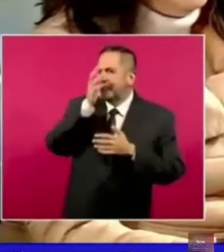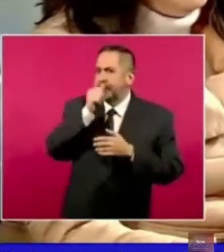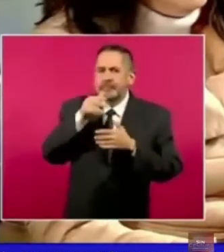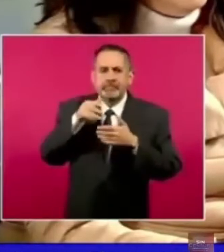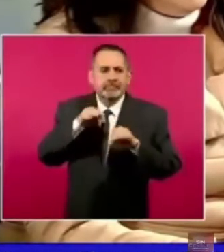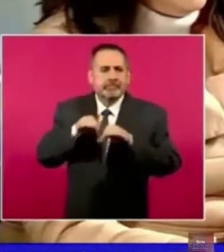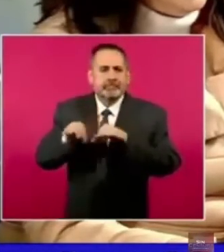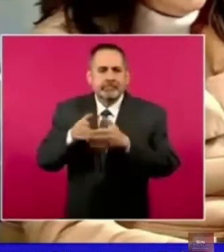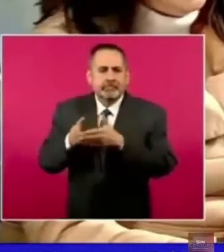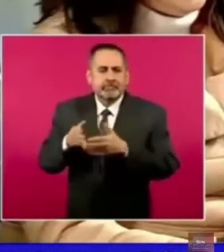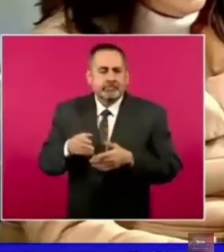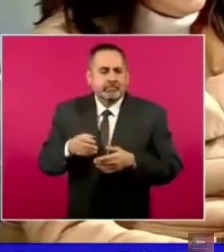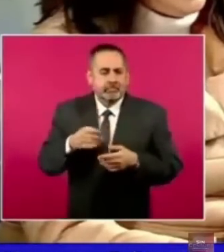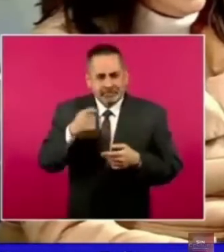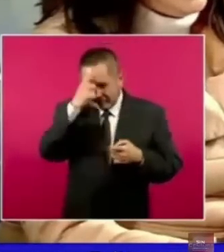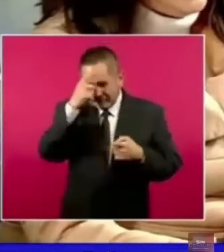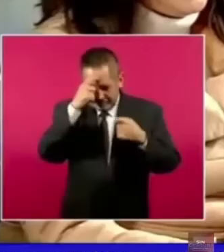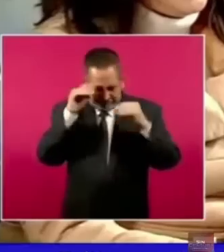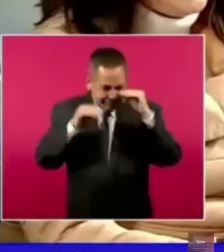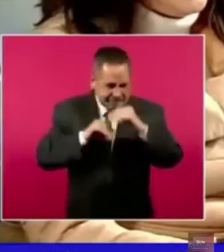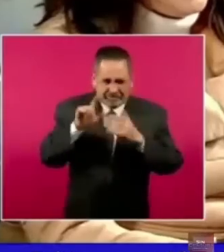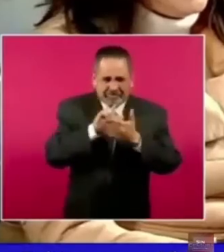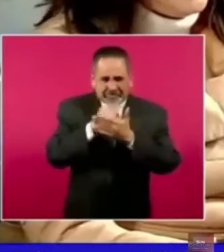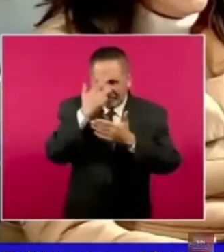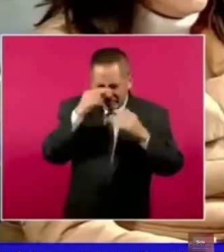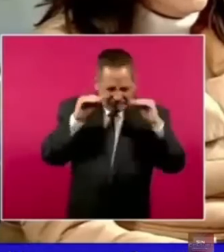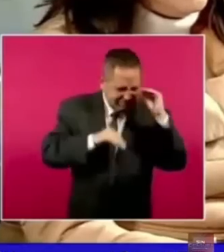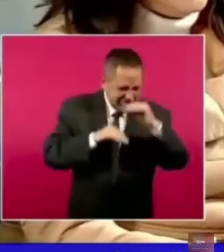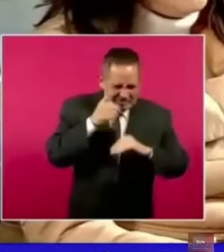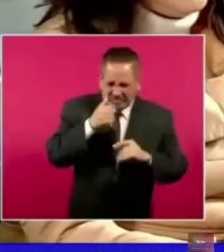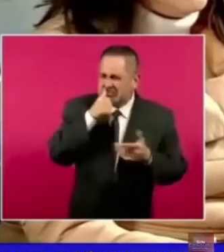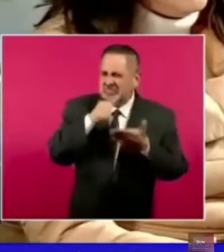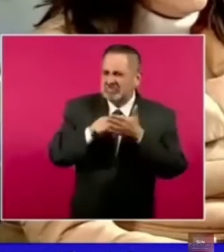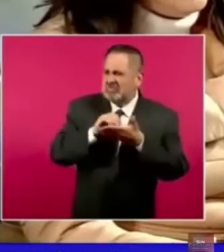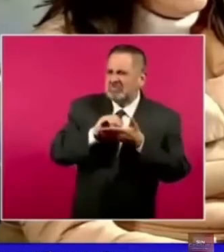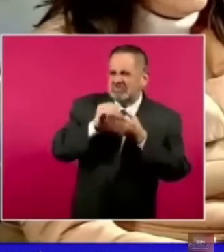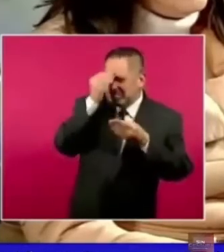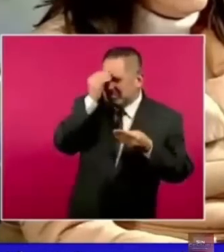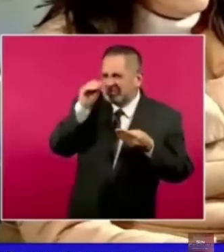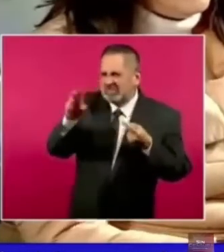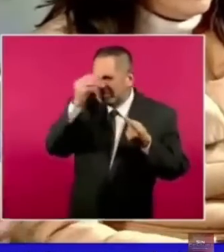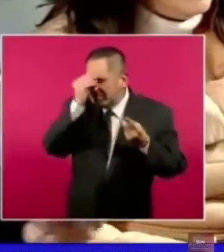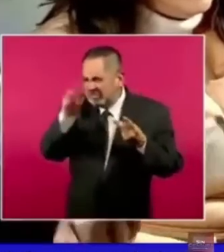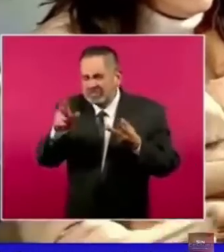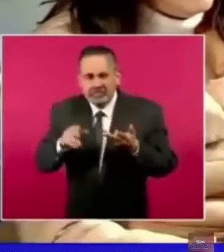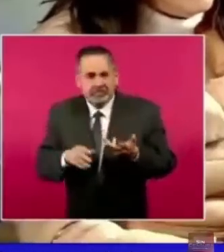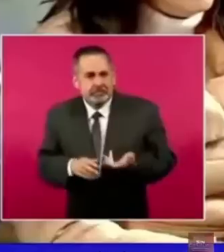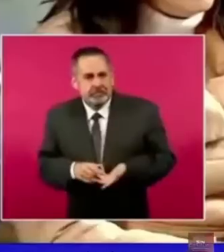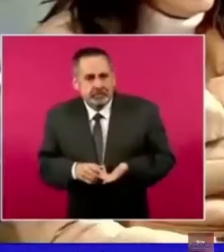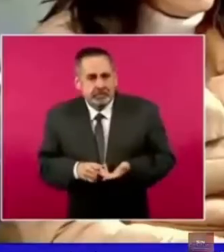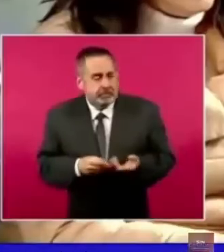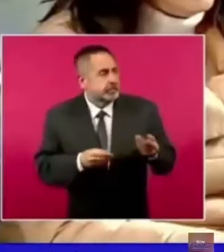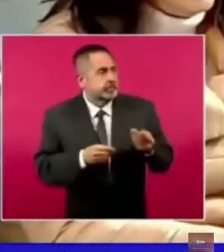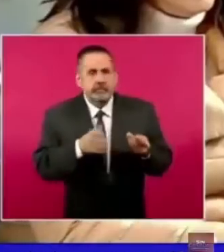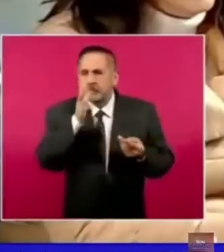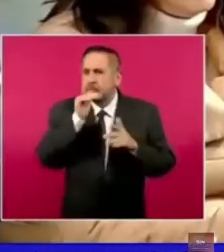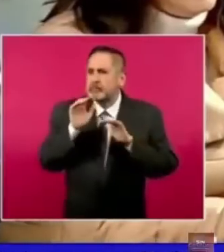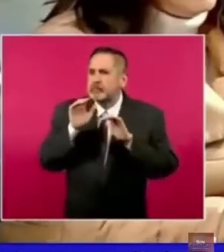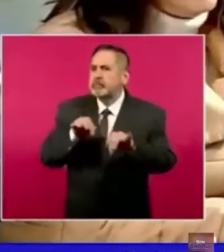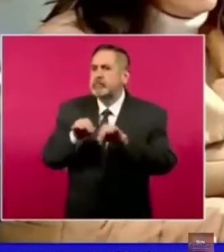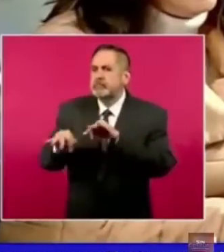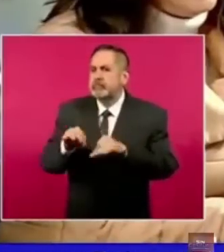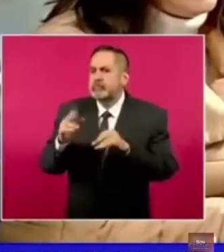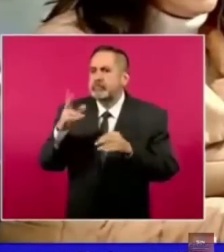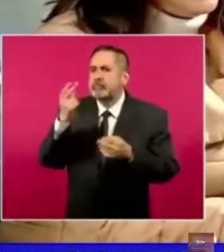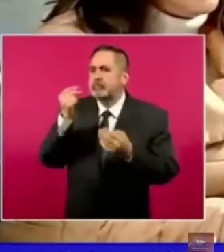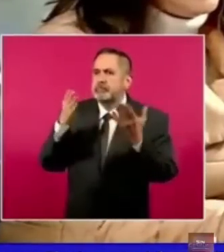levantándoles infundios, delitos, etcétera, etcétera, en estas cartas. Lo que se complica que puedan trabajar en otros